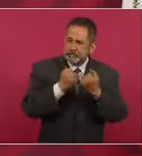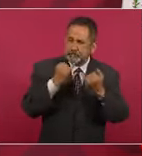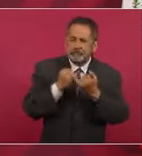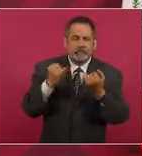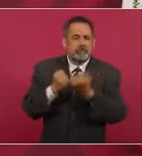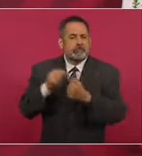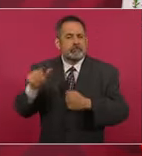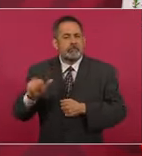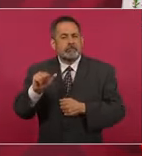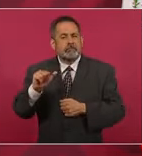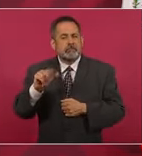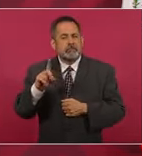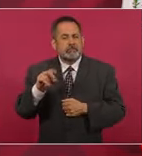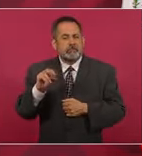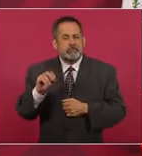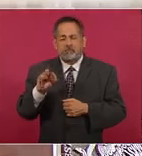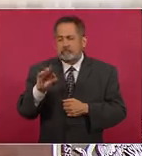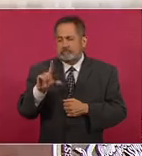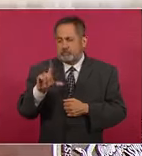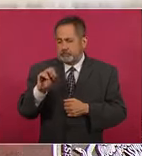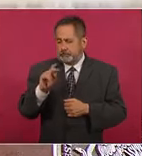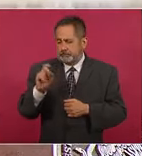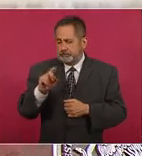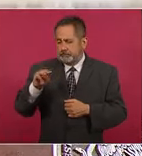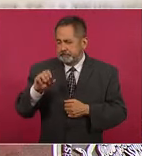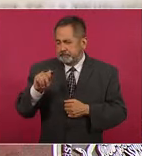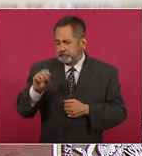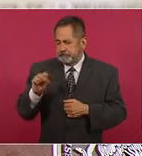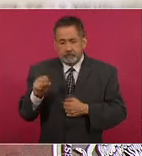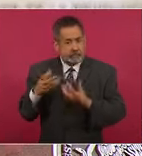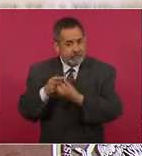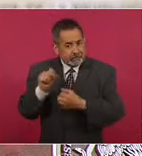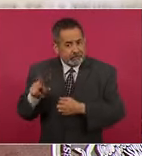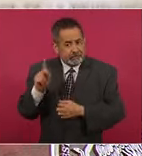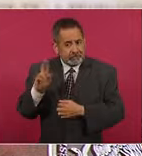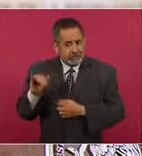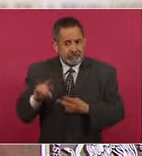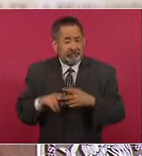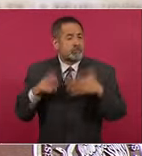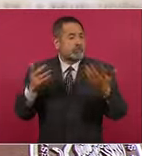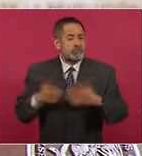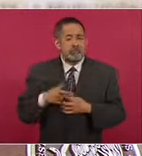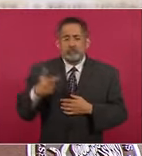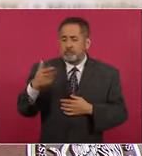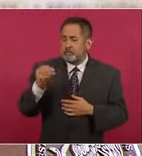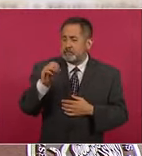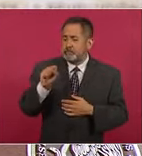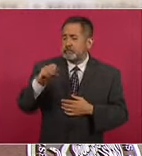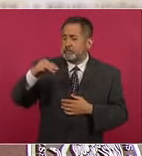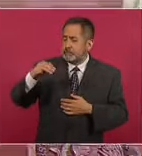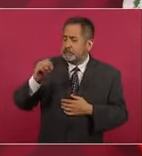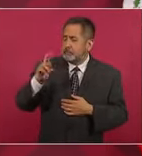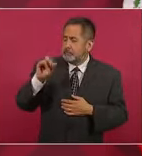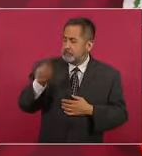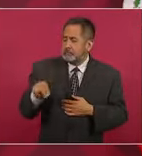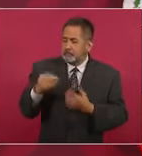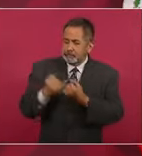Adolfo López Mateos del PRI o Manuel Gómez Morín del PAN.